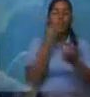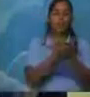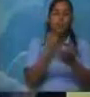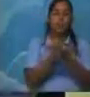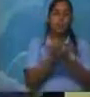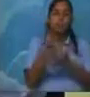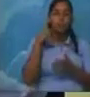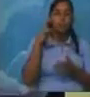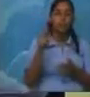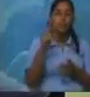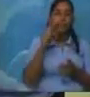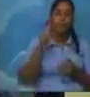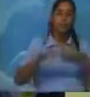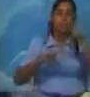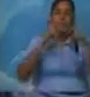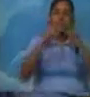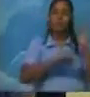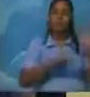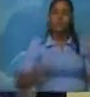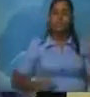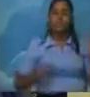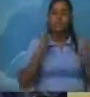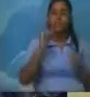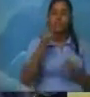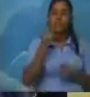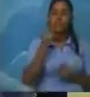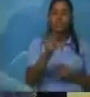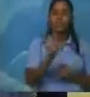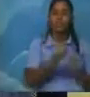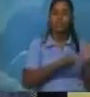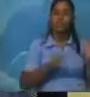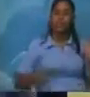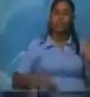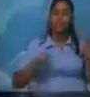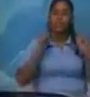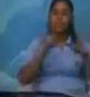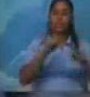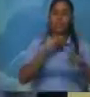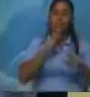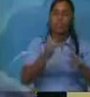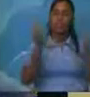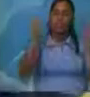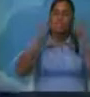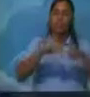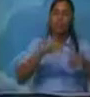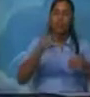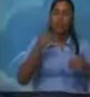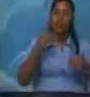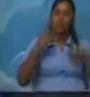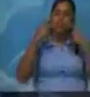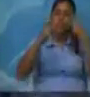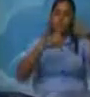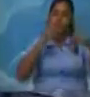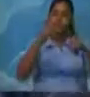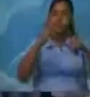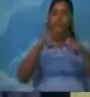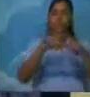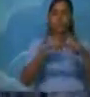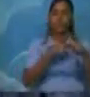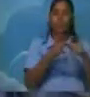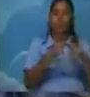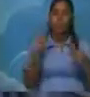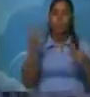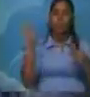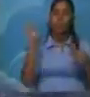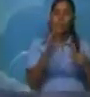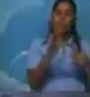ver para promoverte el señor y decir y decir el señor este pasó la prueba hay que promoverlo Y entonces cuando